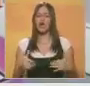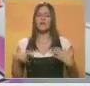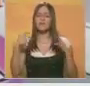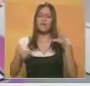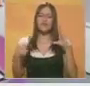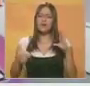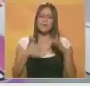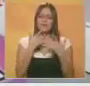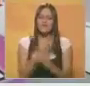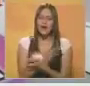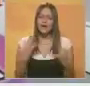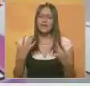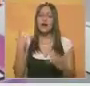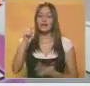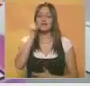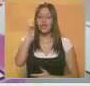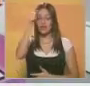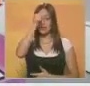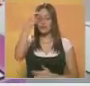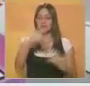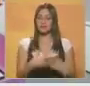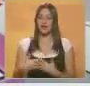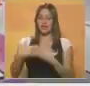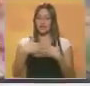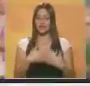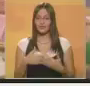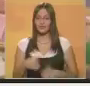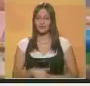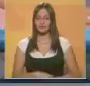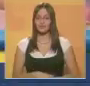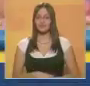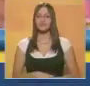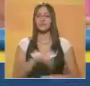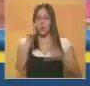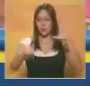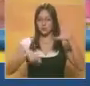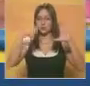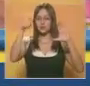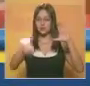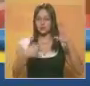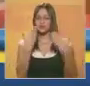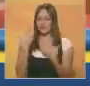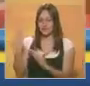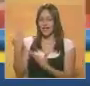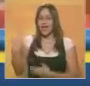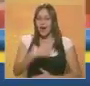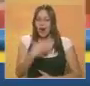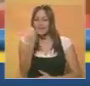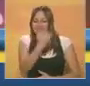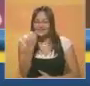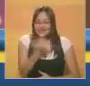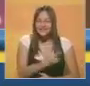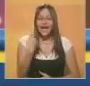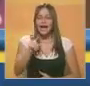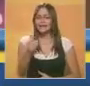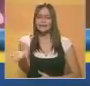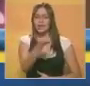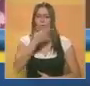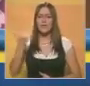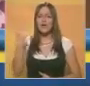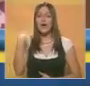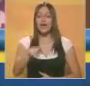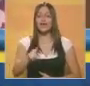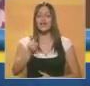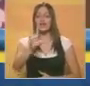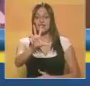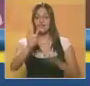películas más taquilleras durante este fin de semana en los Estados Unidos. La cinta Dr. Seuss de Lorax se coronó como la reina, recaudando